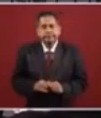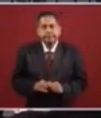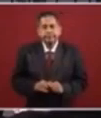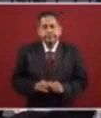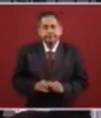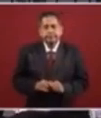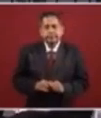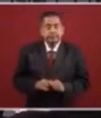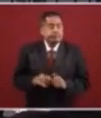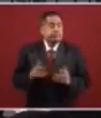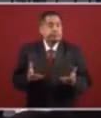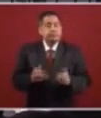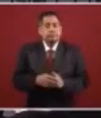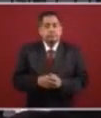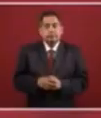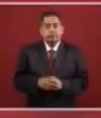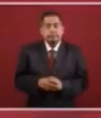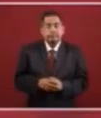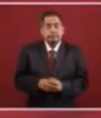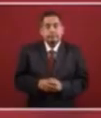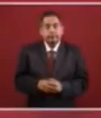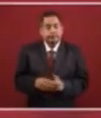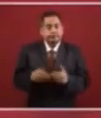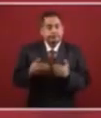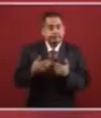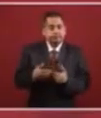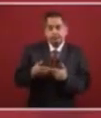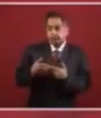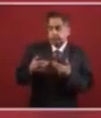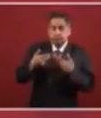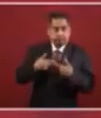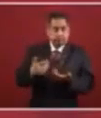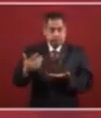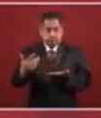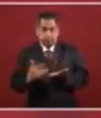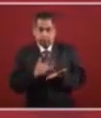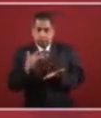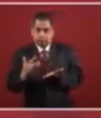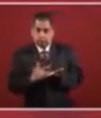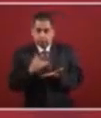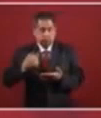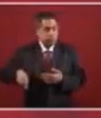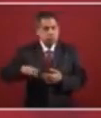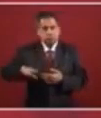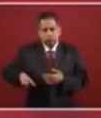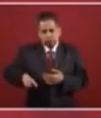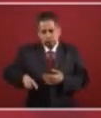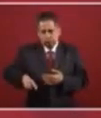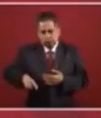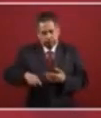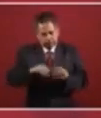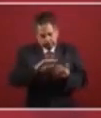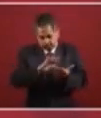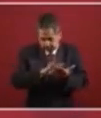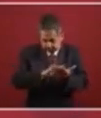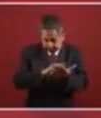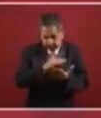por lo que corresponde al apoyo al gobierno lo agradecemos